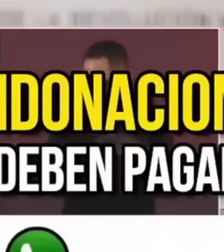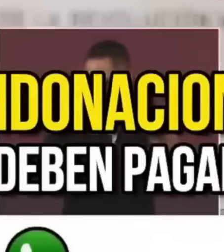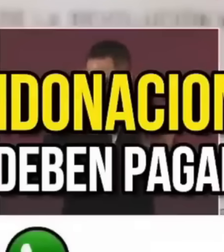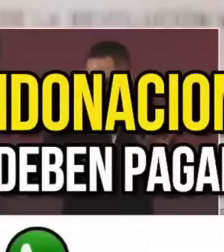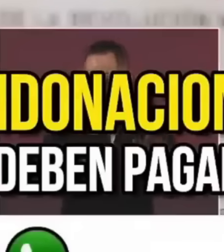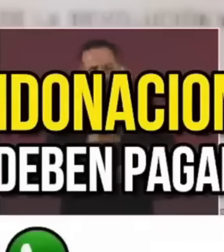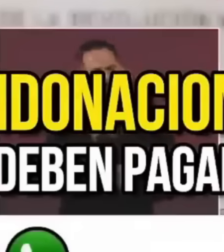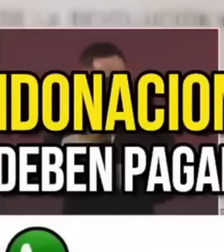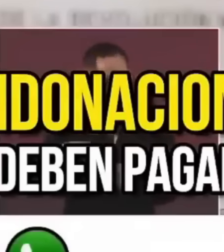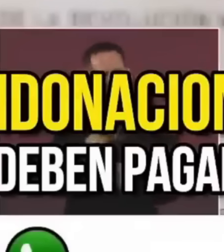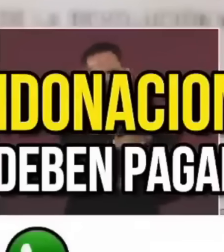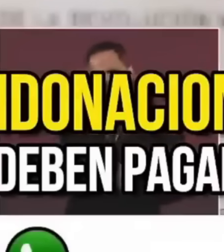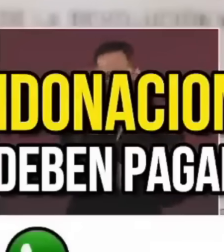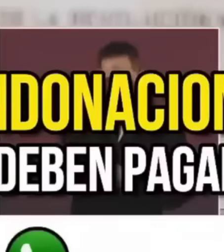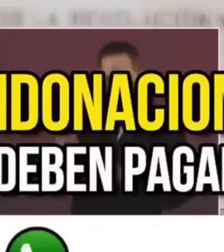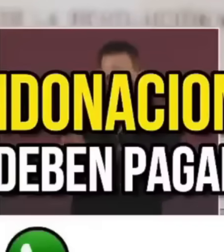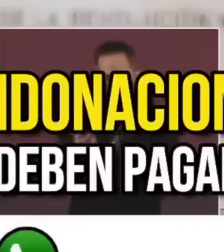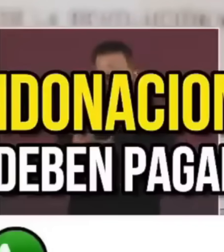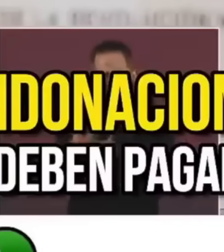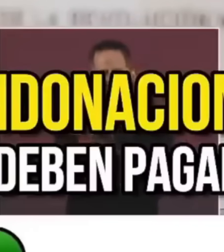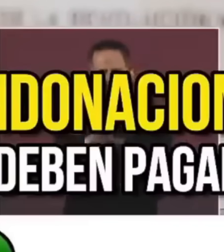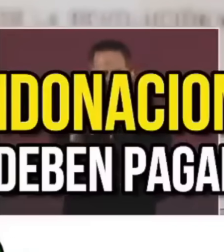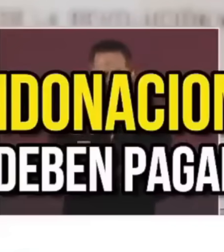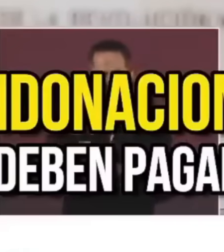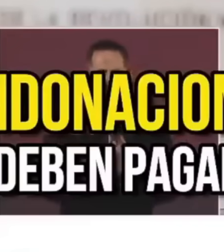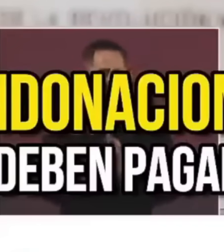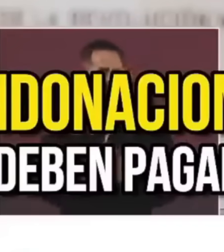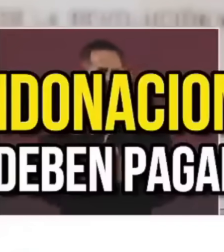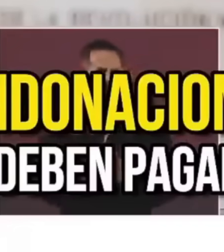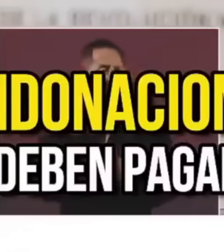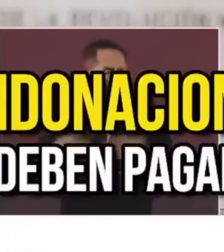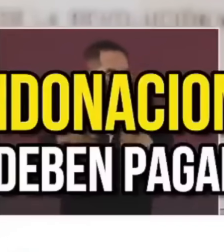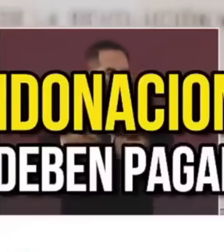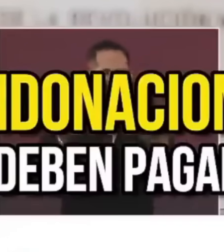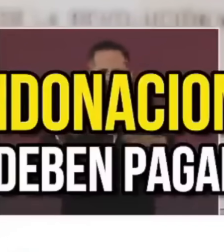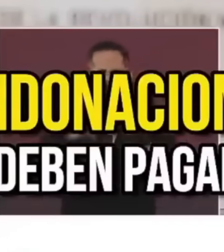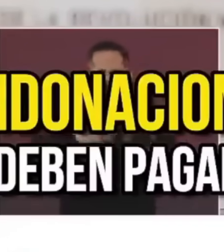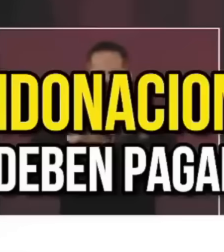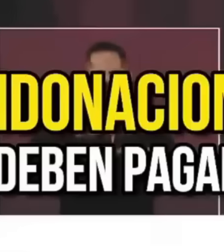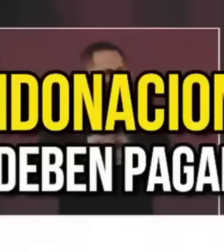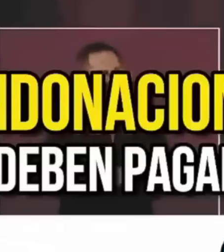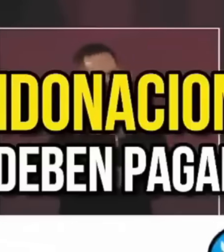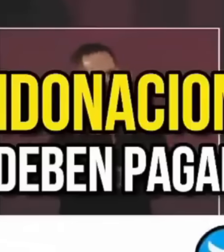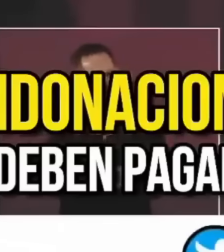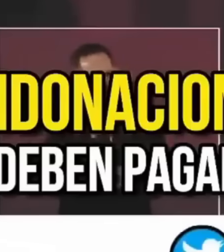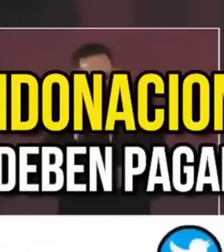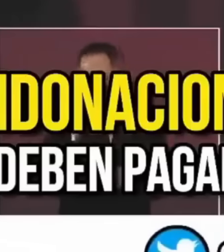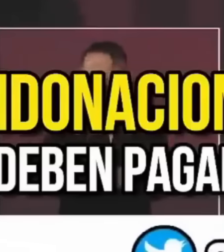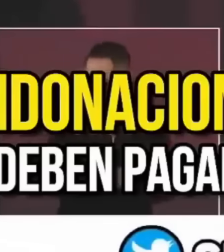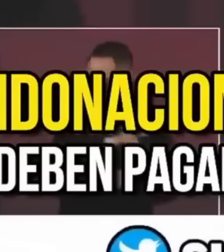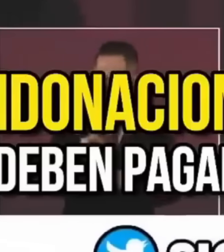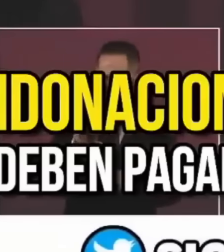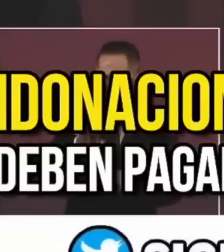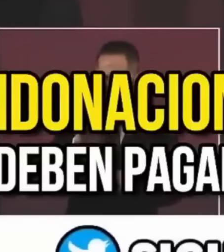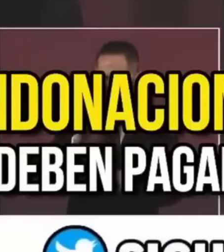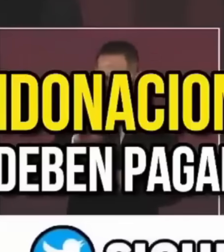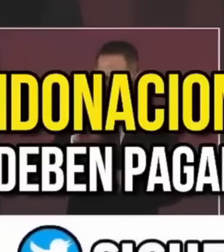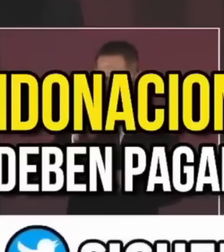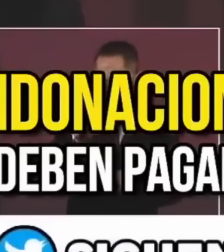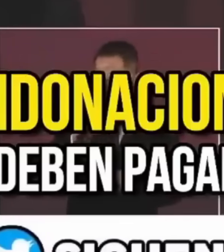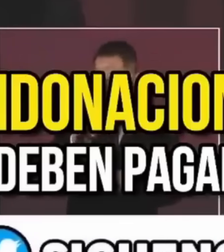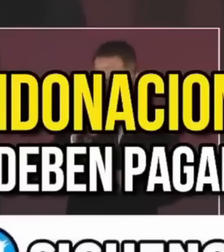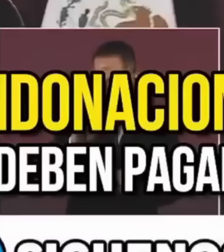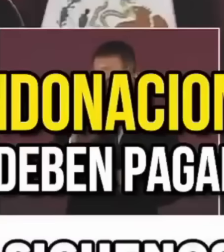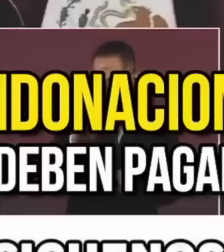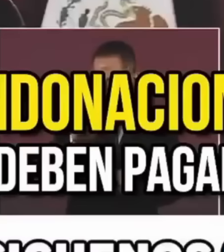impuestos. Y yo entiendo que todos los empresarios, incluido Ricardo